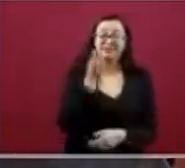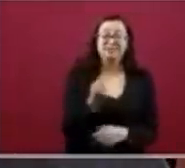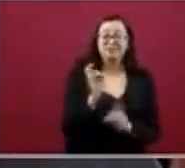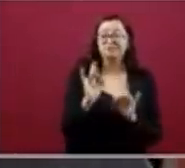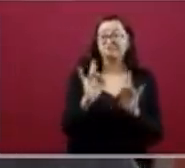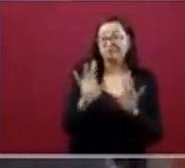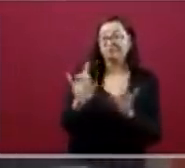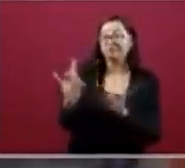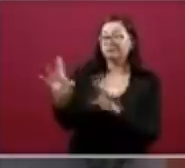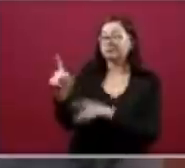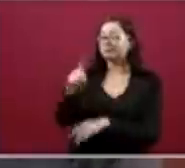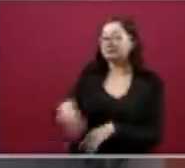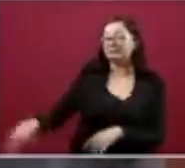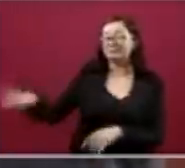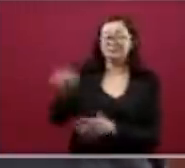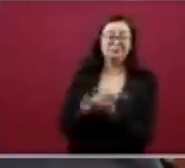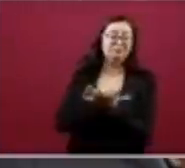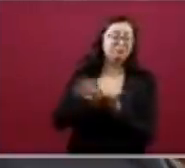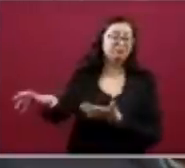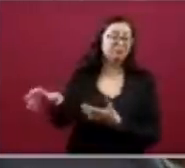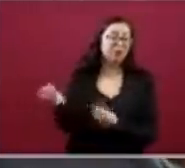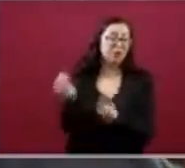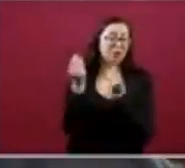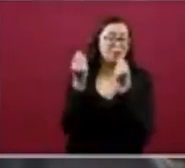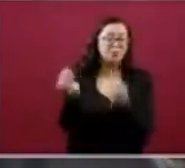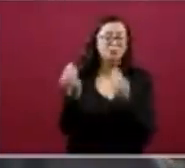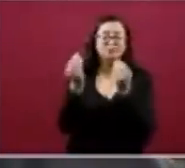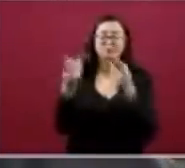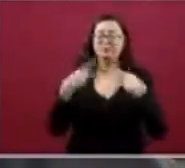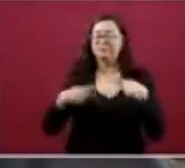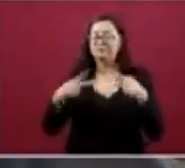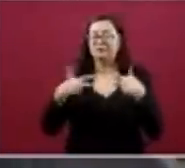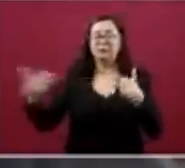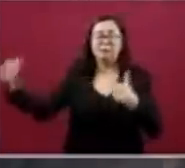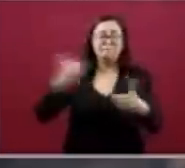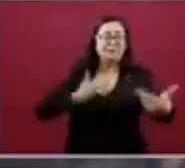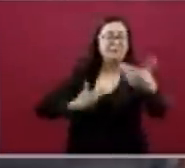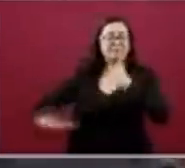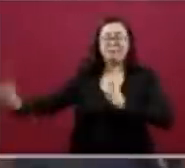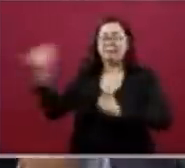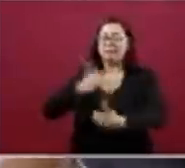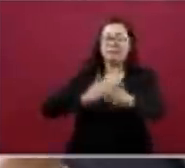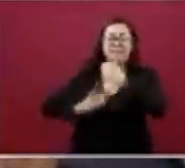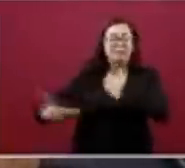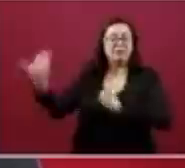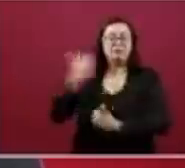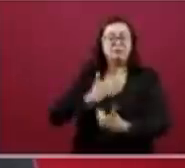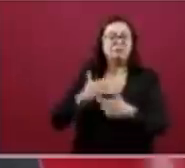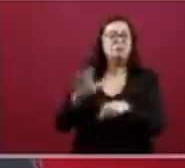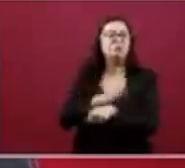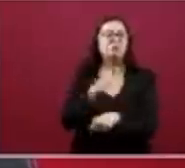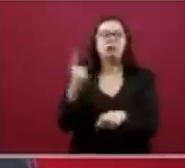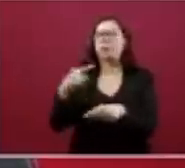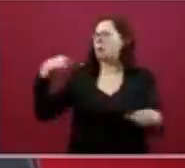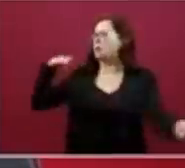Muchísimas demandas, muchísimas peticiones, porque se abandonó al